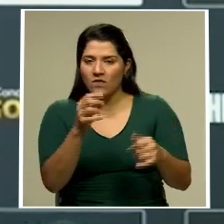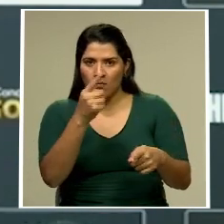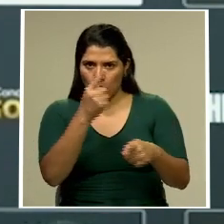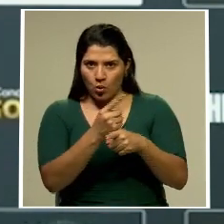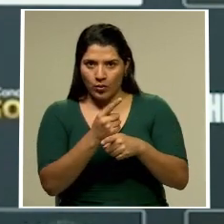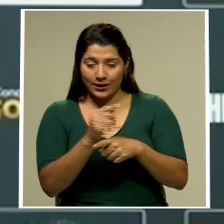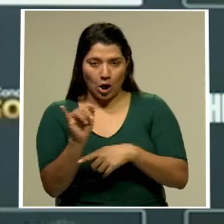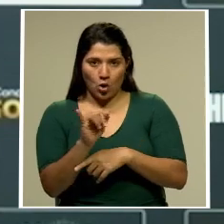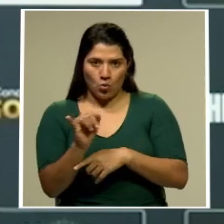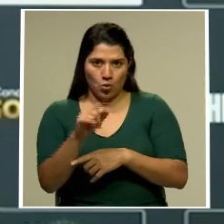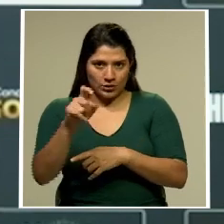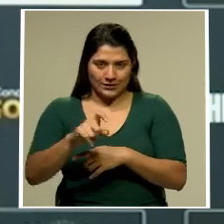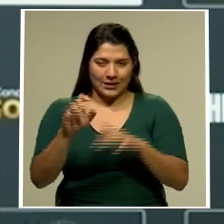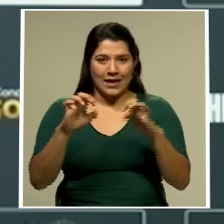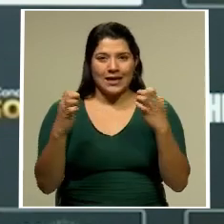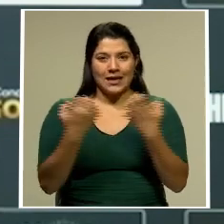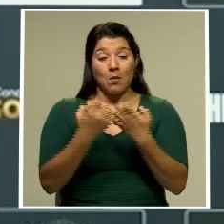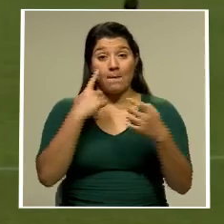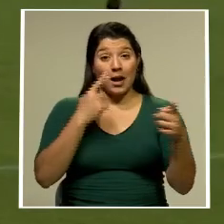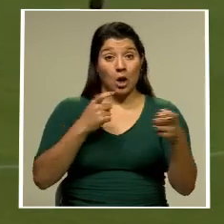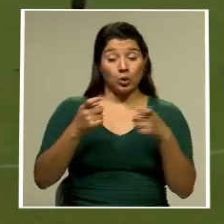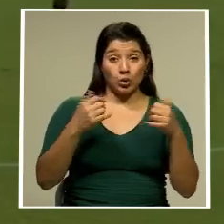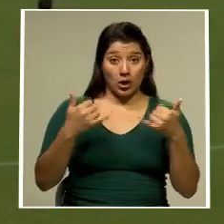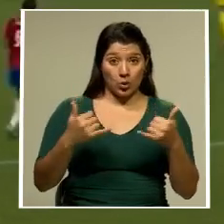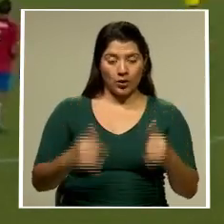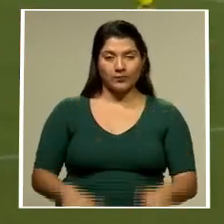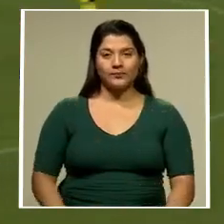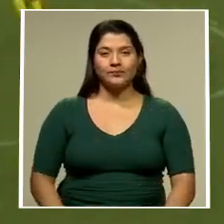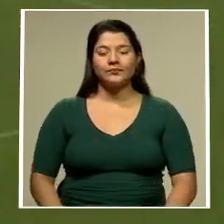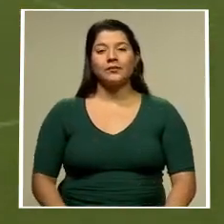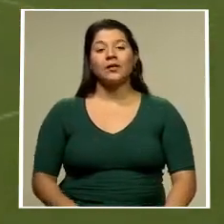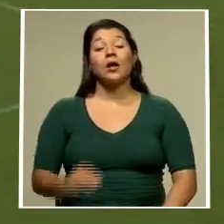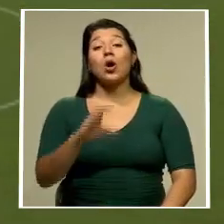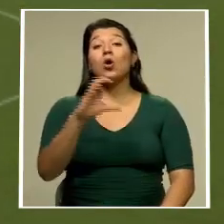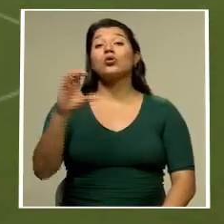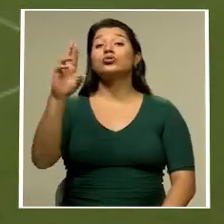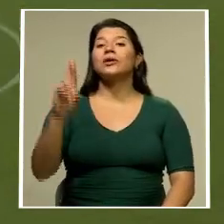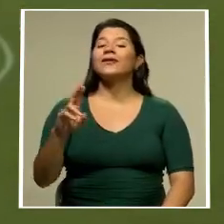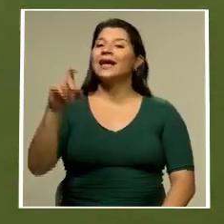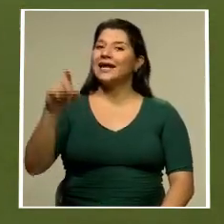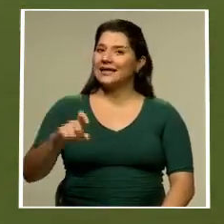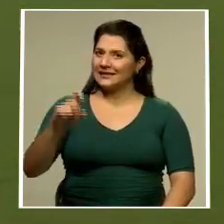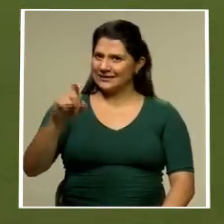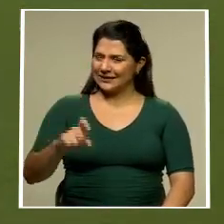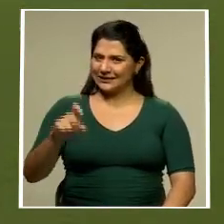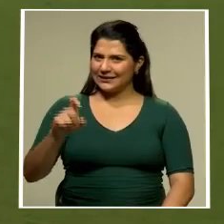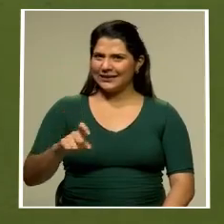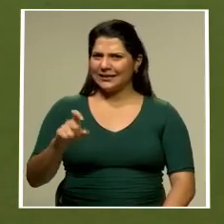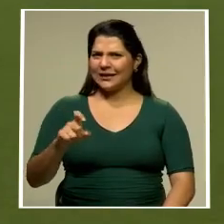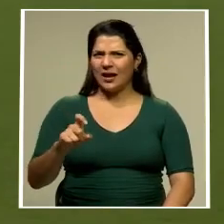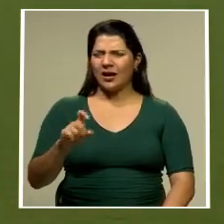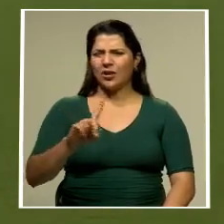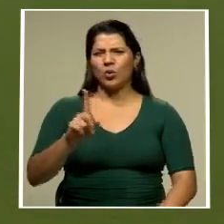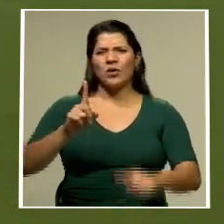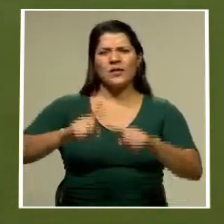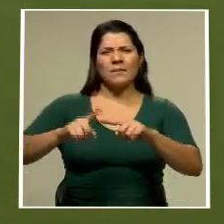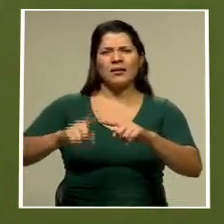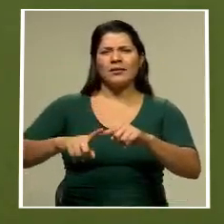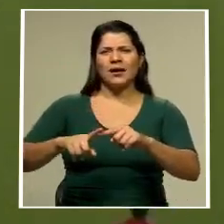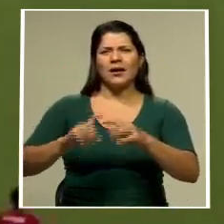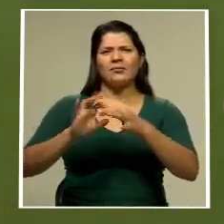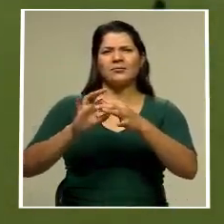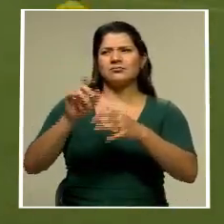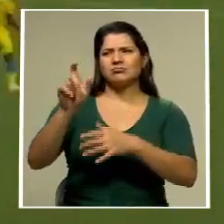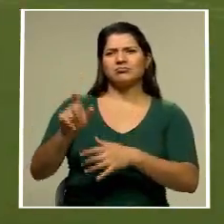hacer para dominar el juego. Es cierto que Costa Rica necesita dejar de depender de veteranos como Brian Ruiz y Celso